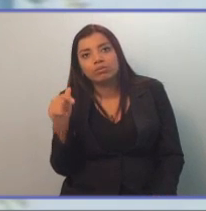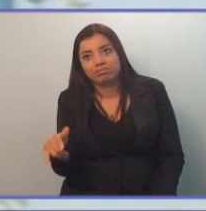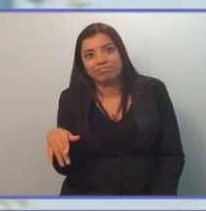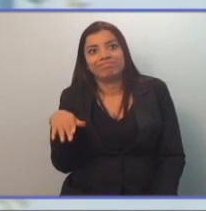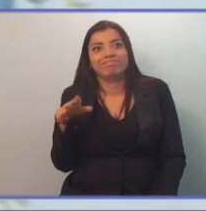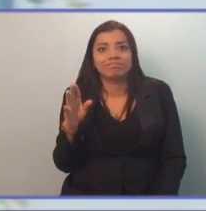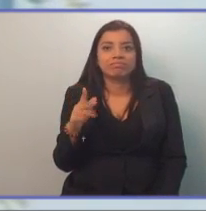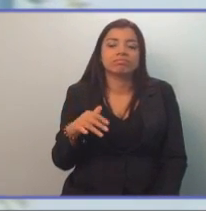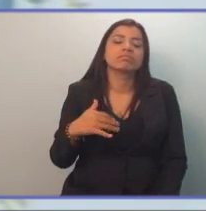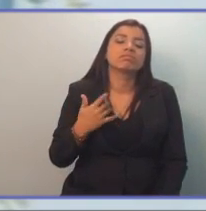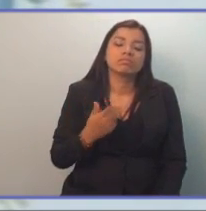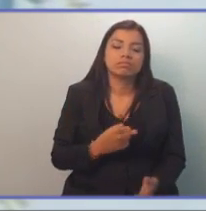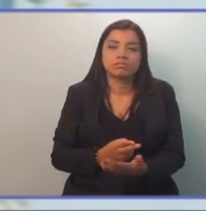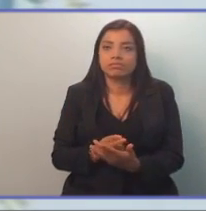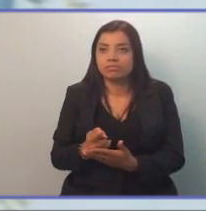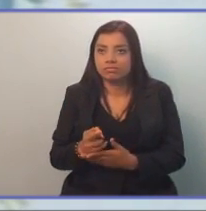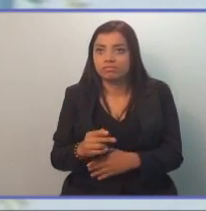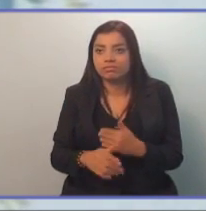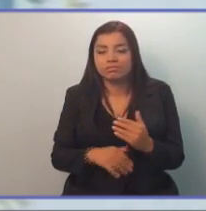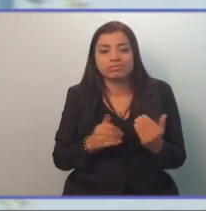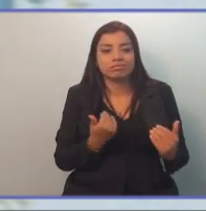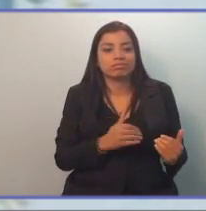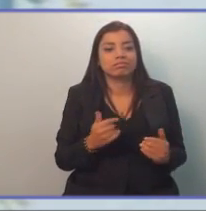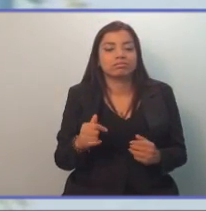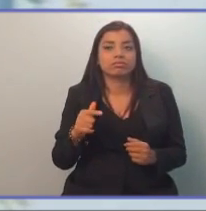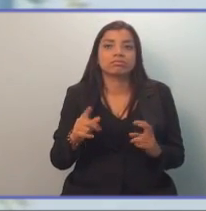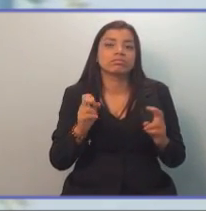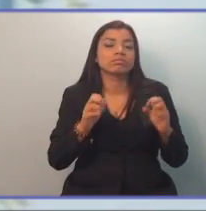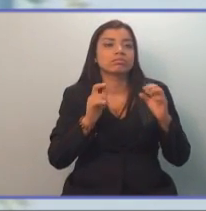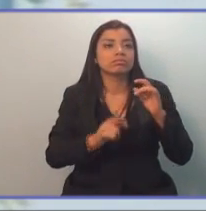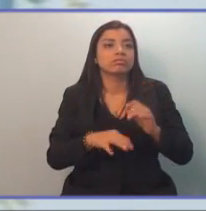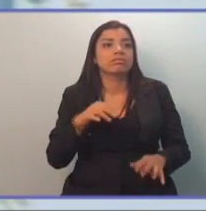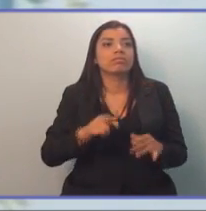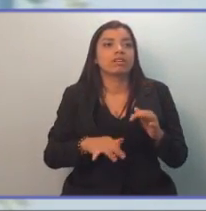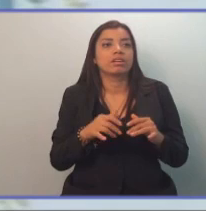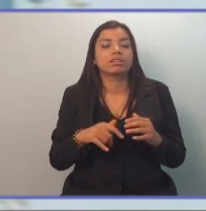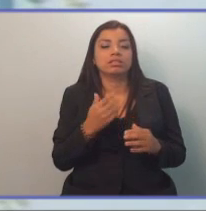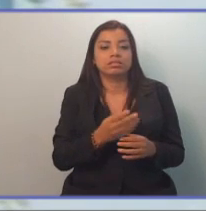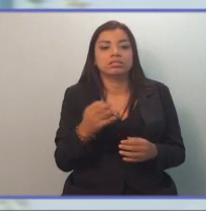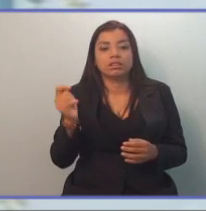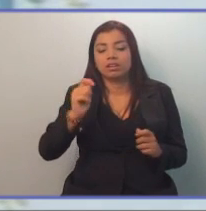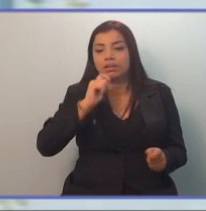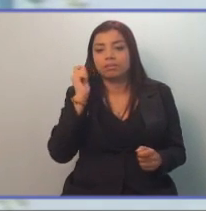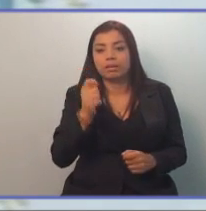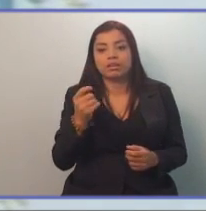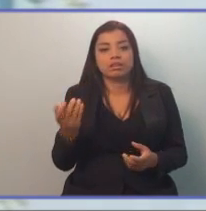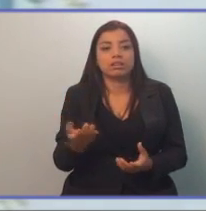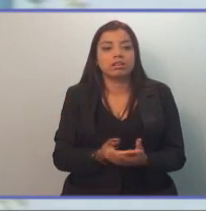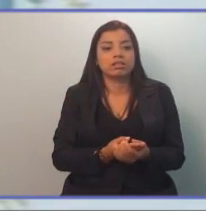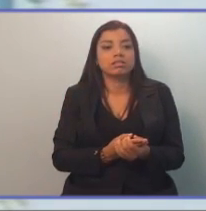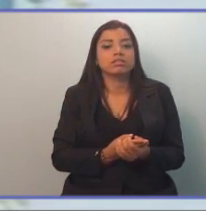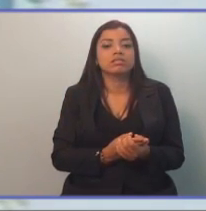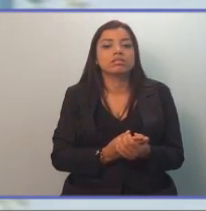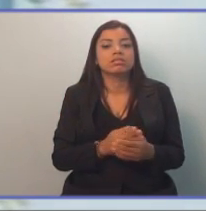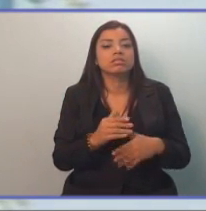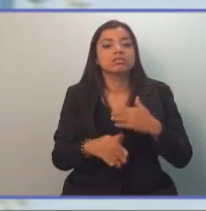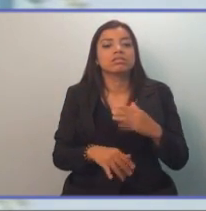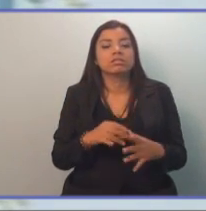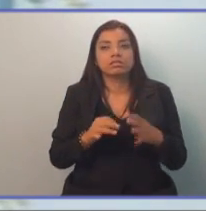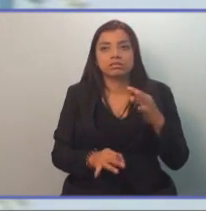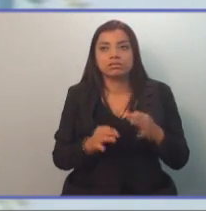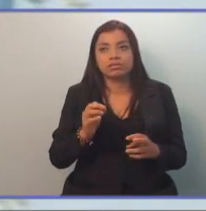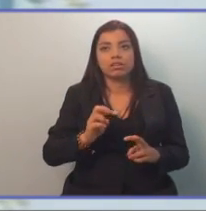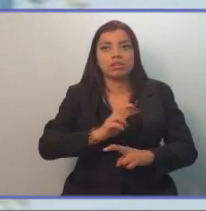también transparentado la distribución de los casos a través de secretarías receptoras de demandas. Se apoyó al juzgado de paz